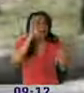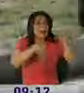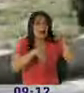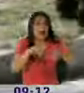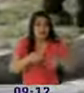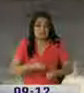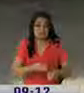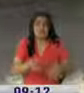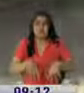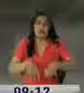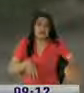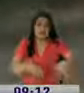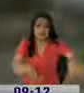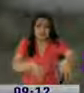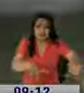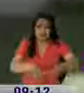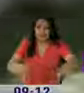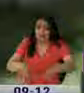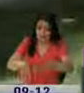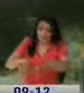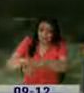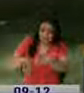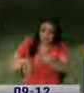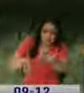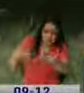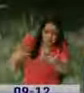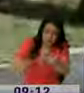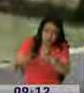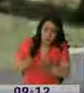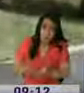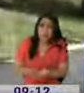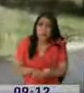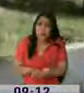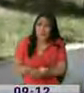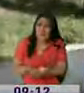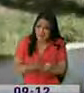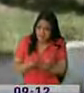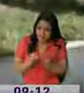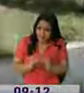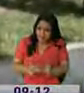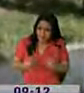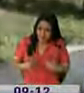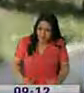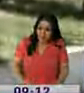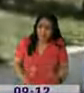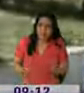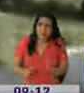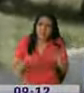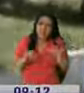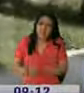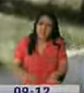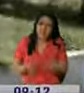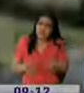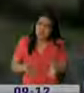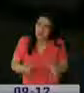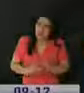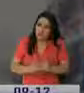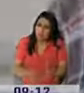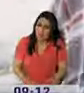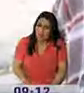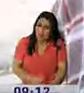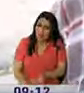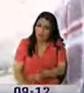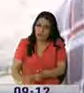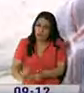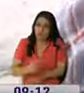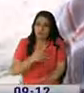a los perros. Al mover la funda plástica observaron que era un feto ya formado. Estiman que tenía aproximadamente 6 meses de gestación. A mí sí me